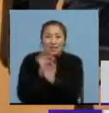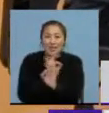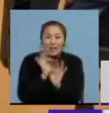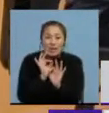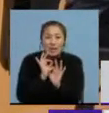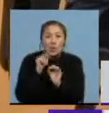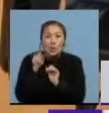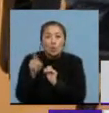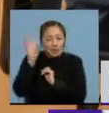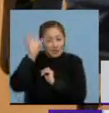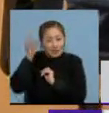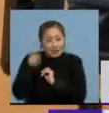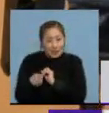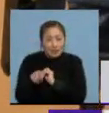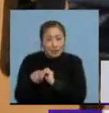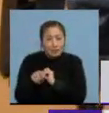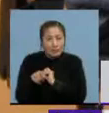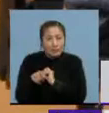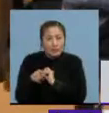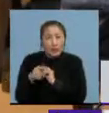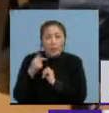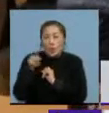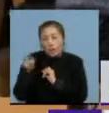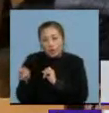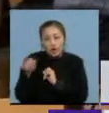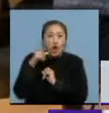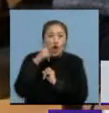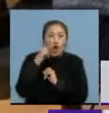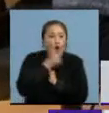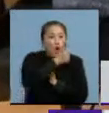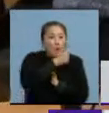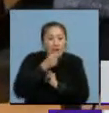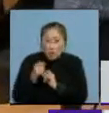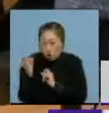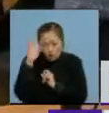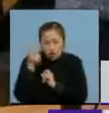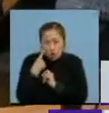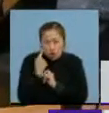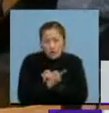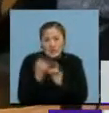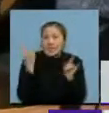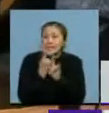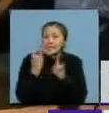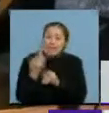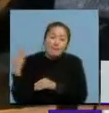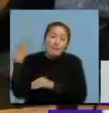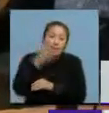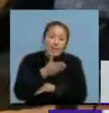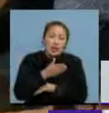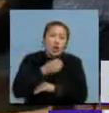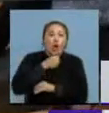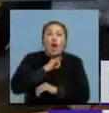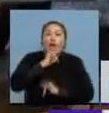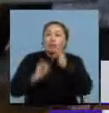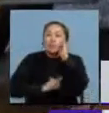ustedes son conscientes sobre todo voy mucho de omar y todo que yo estoy siempre disponible para pensar no